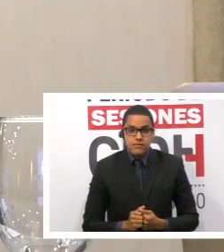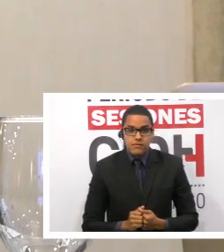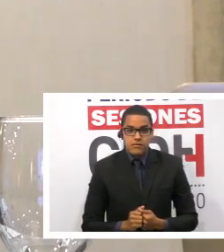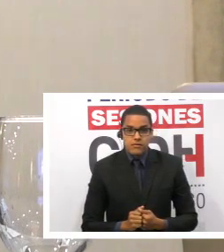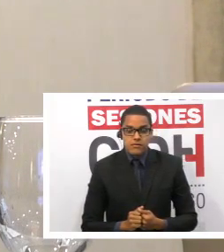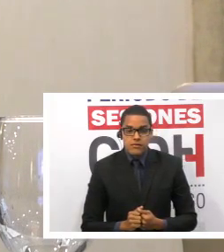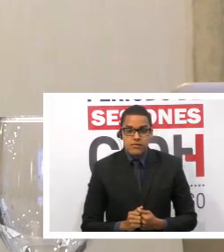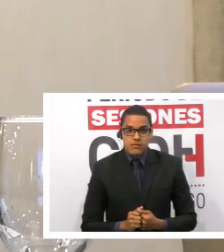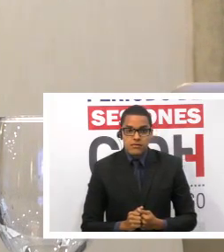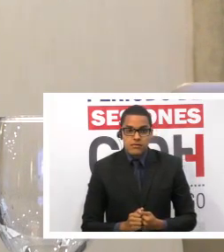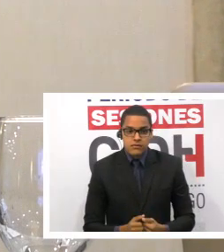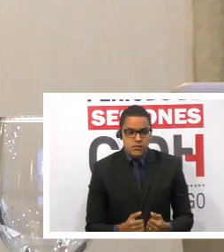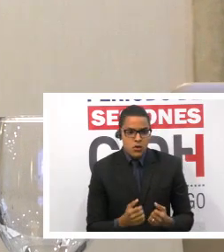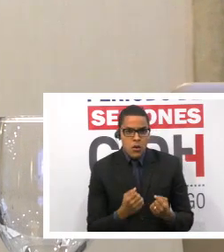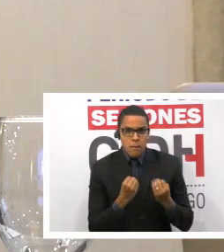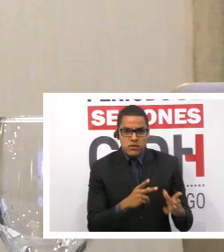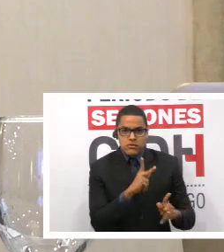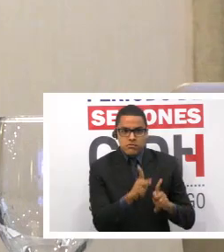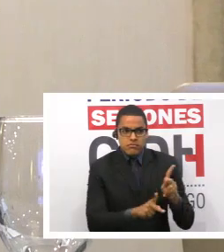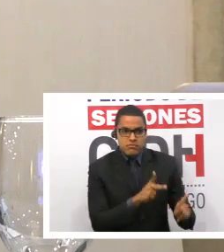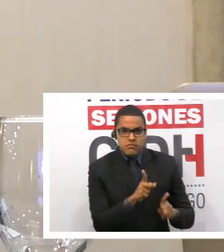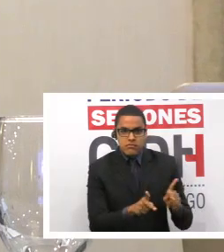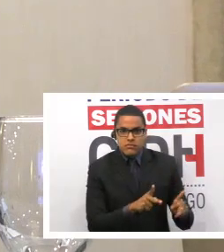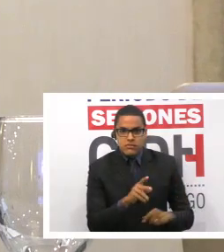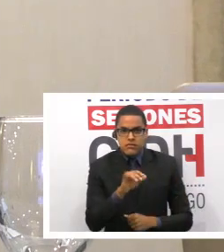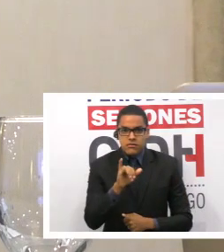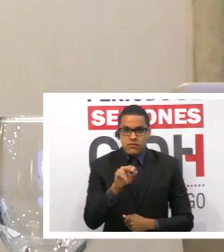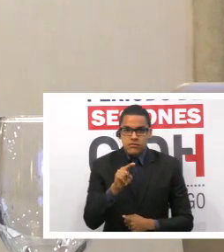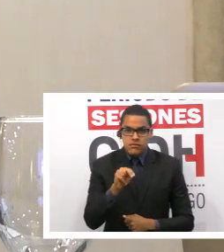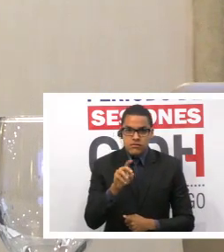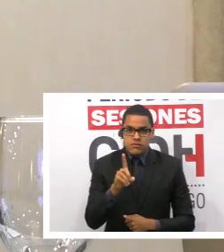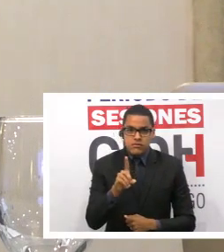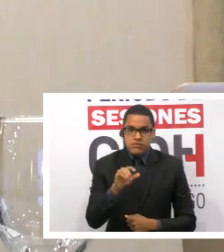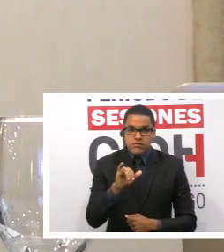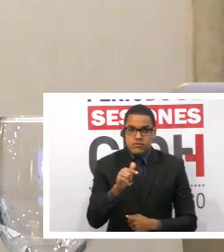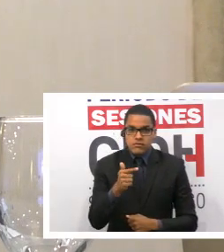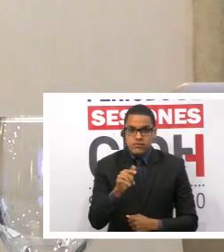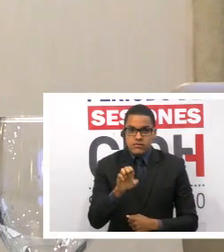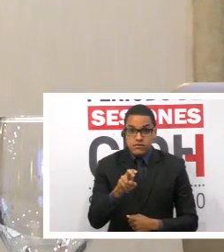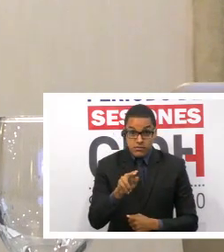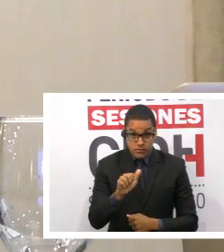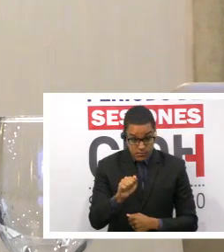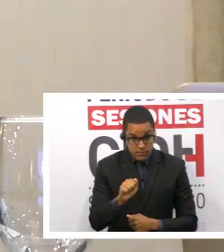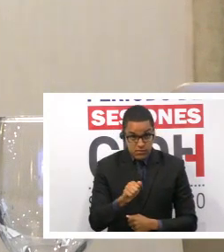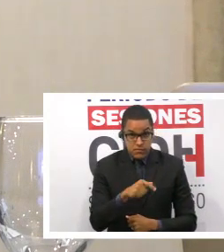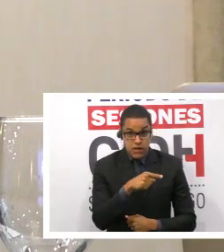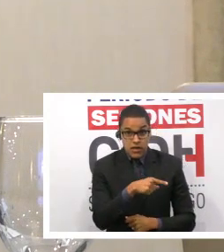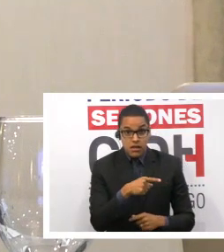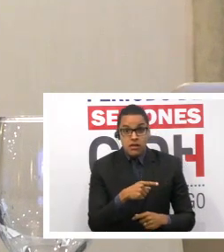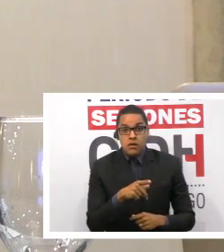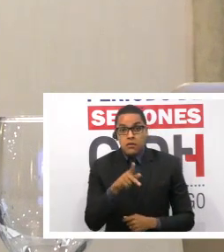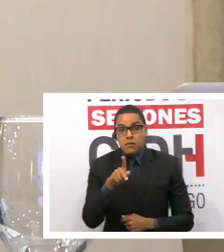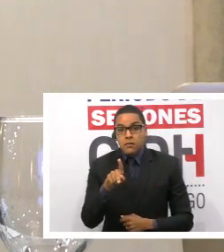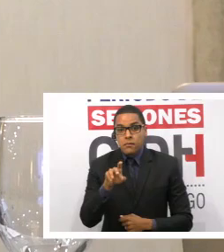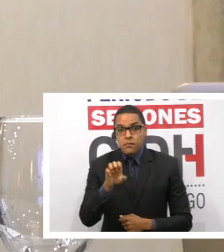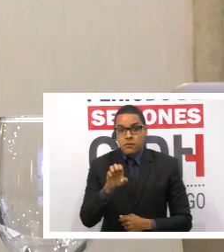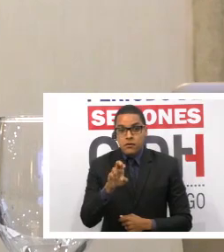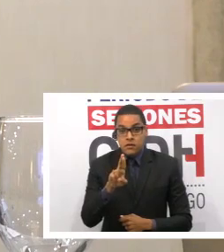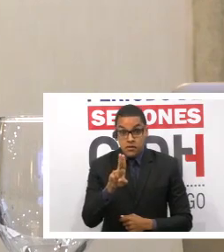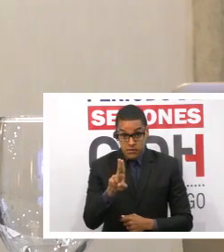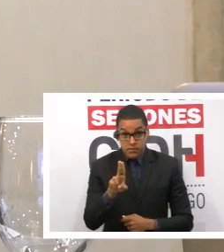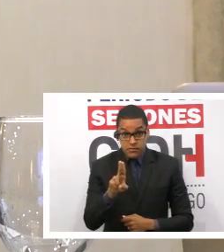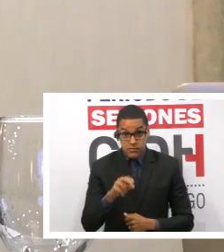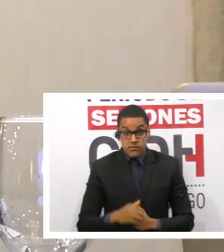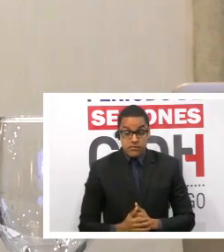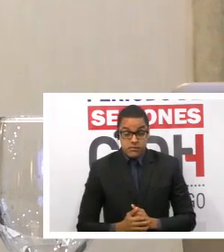los indígenas son importantes en el perú en el 2016 el presupuesto para la educación intercultural bilingüe que estos grupos requieren